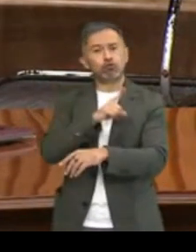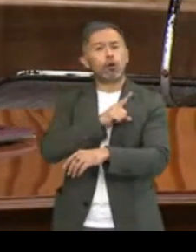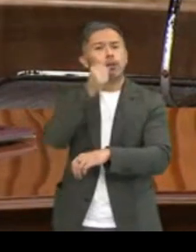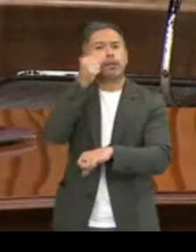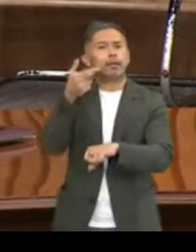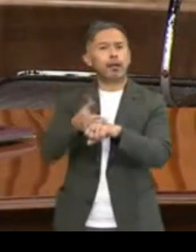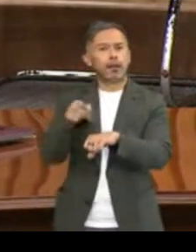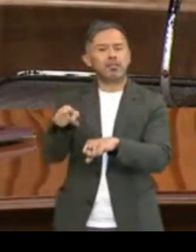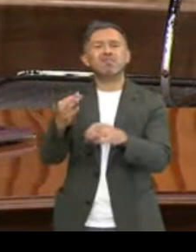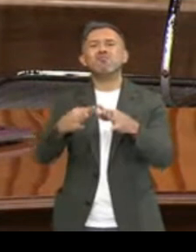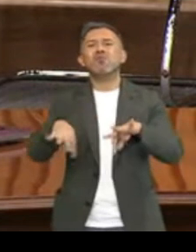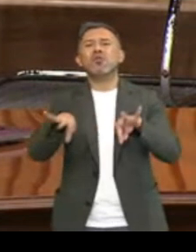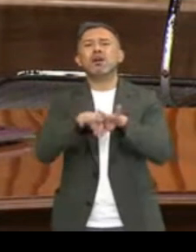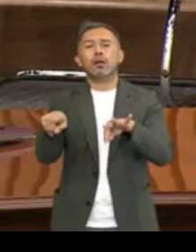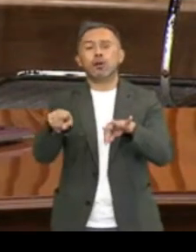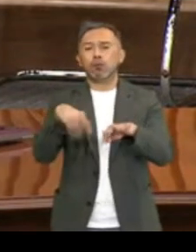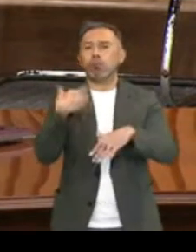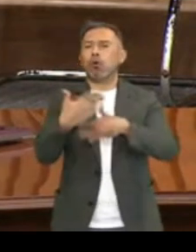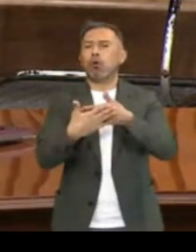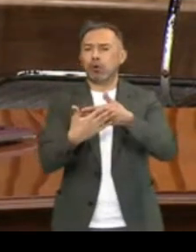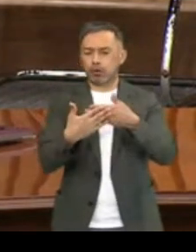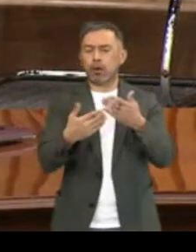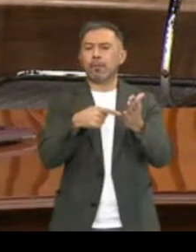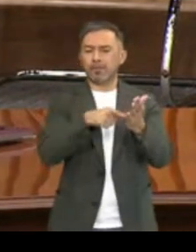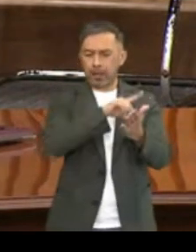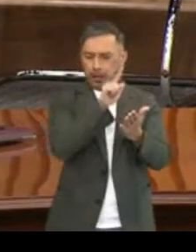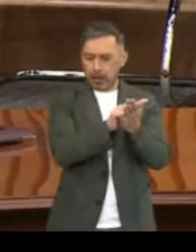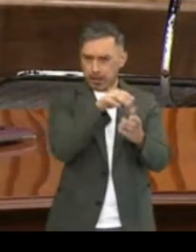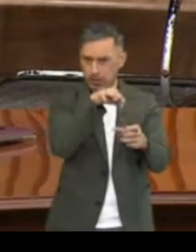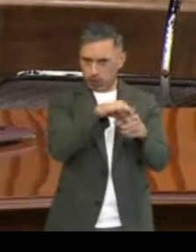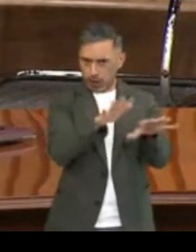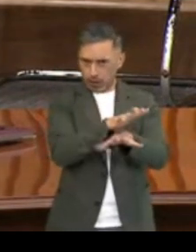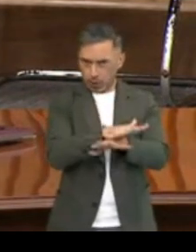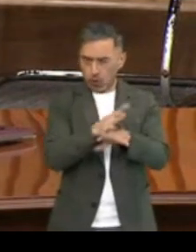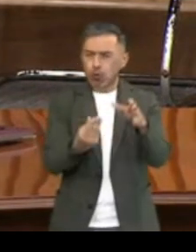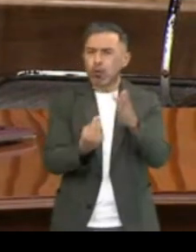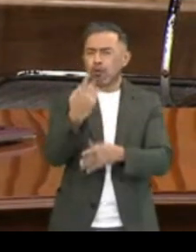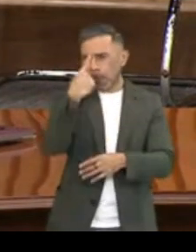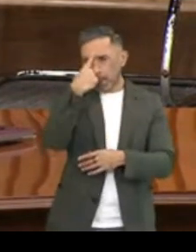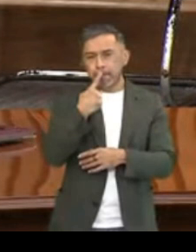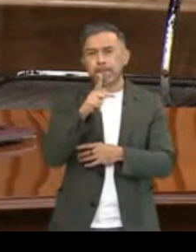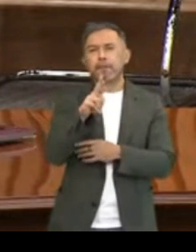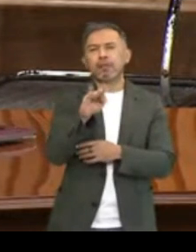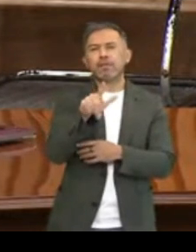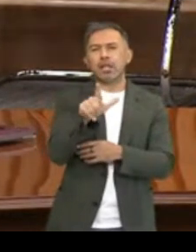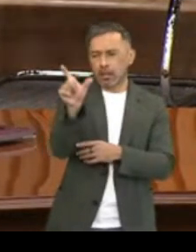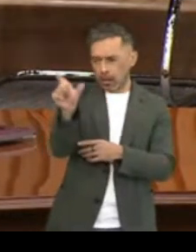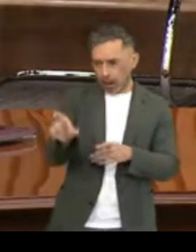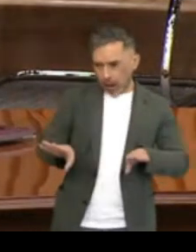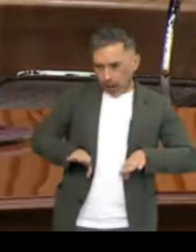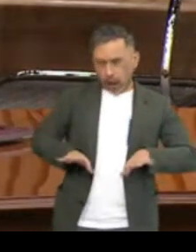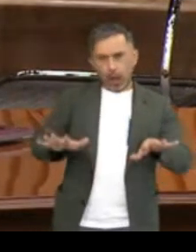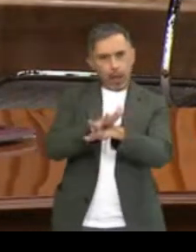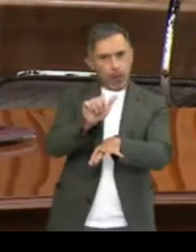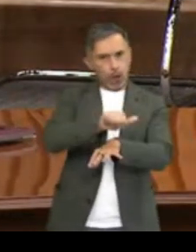necesita un perfil adecuado a las nuevas funciones que se establecen en la reforma electoral. Pero como a ustedes les gusta